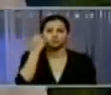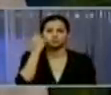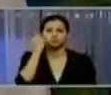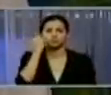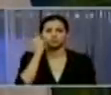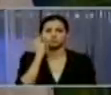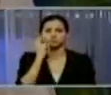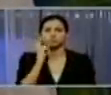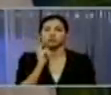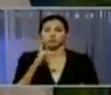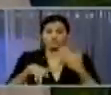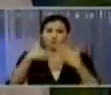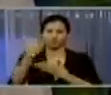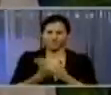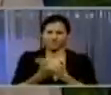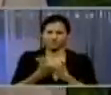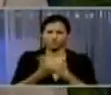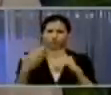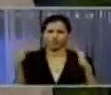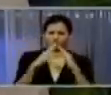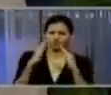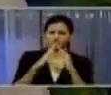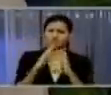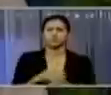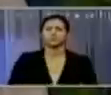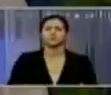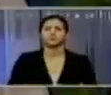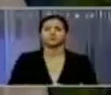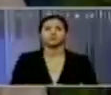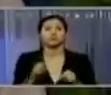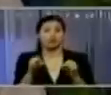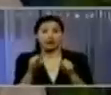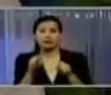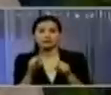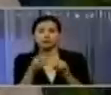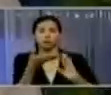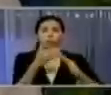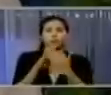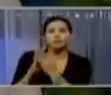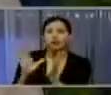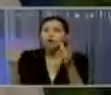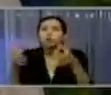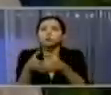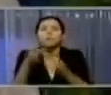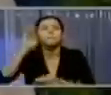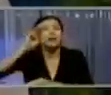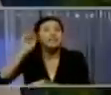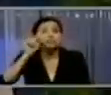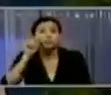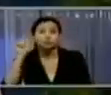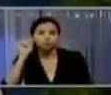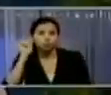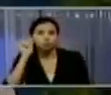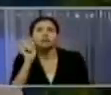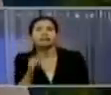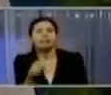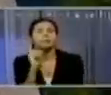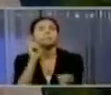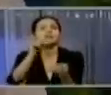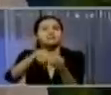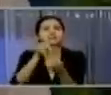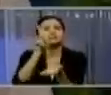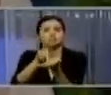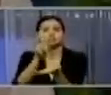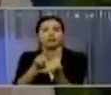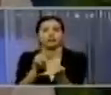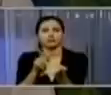en esos proyectos, camarada, es donde la comunidad educativa debe incorporarse y